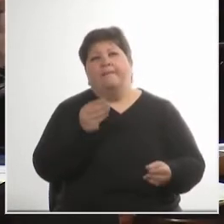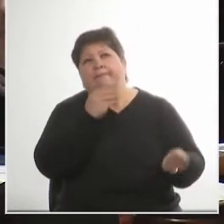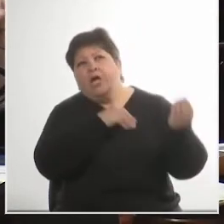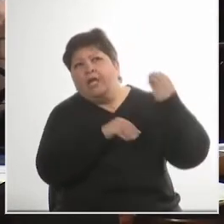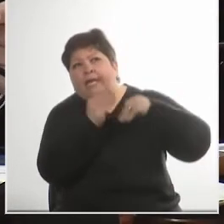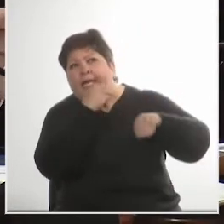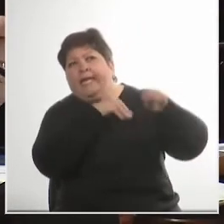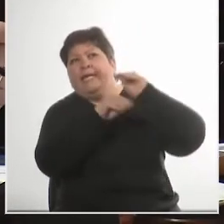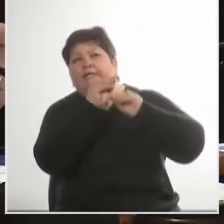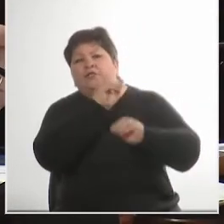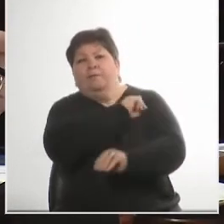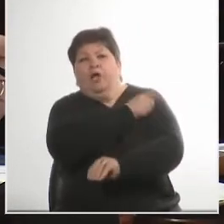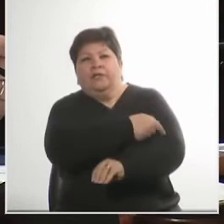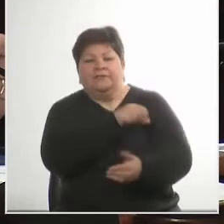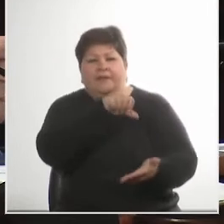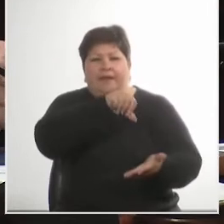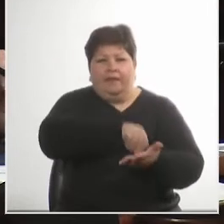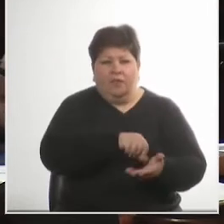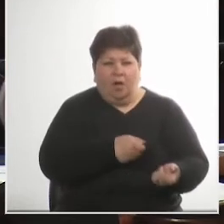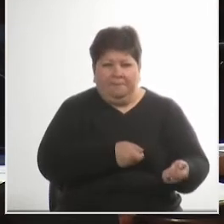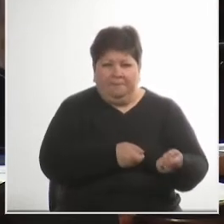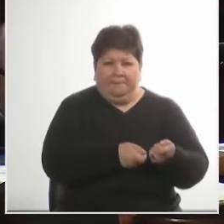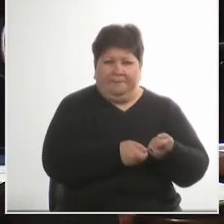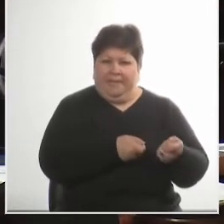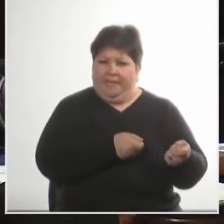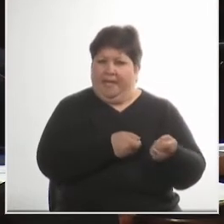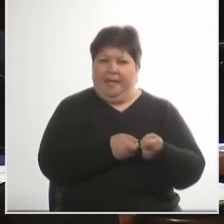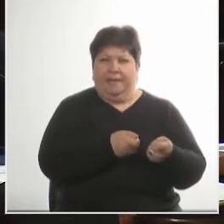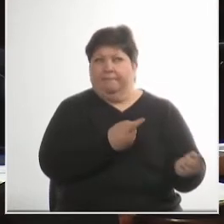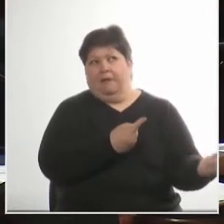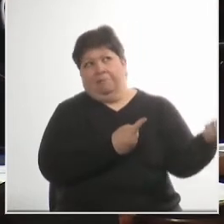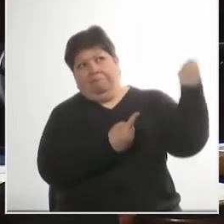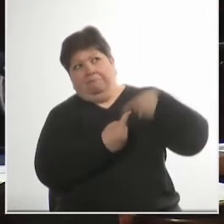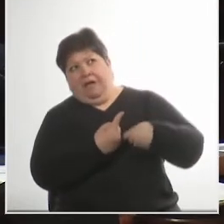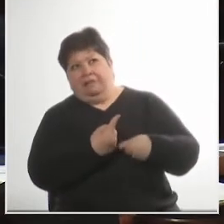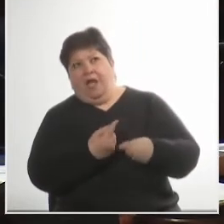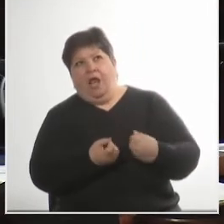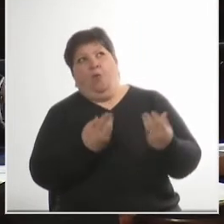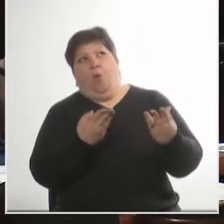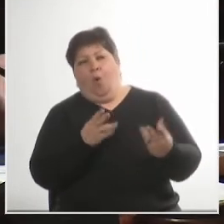las potencias dominantes para establecer sobre nosotros un nuevo